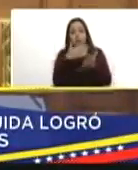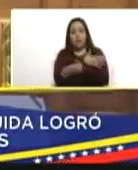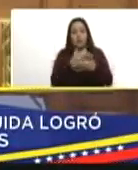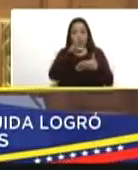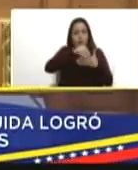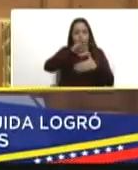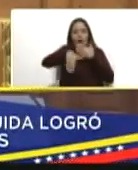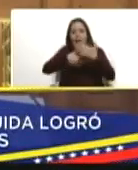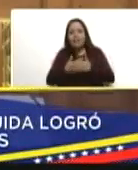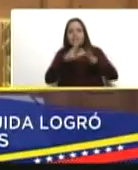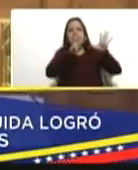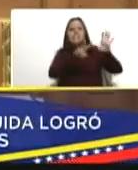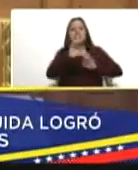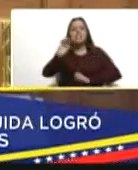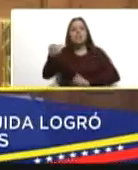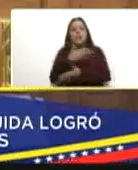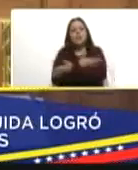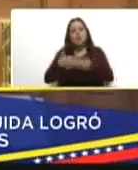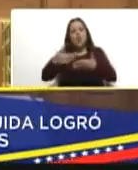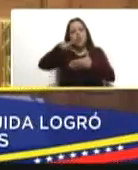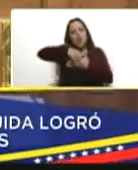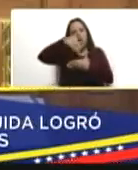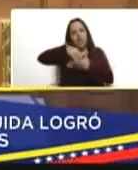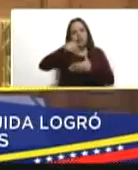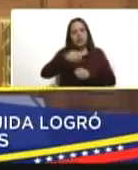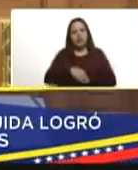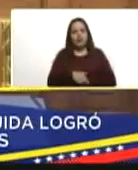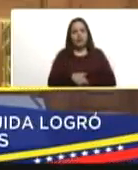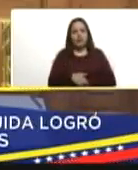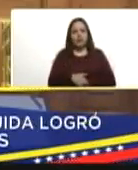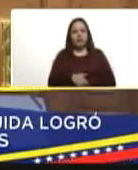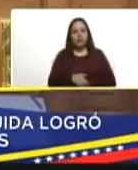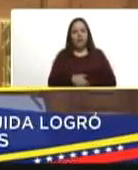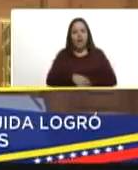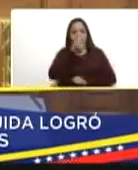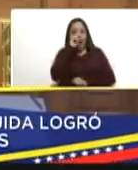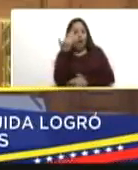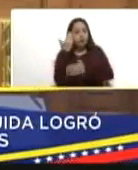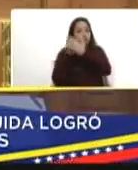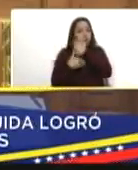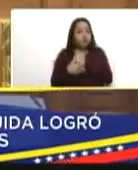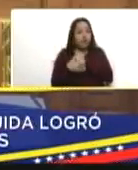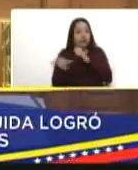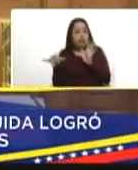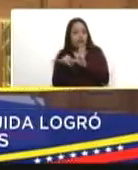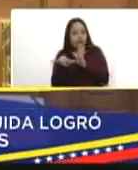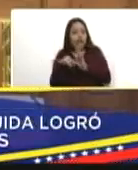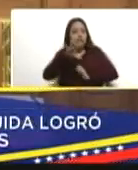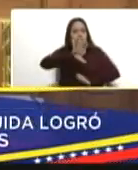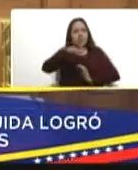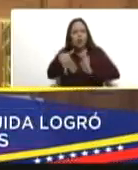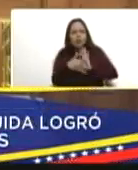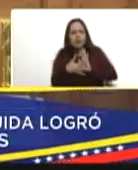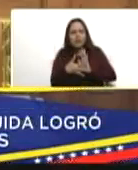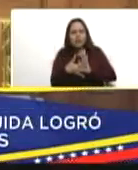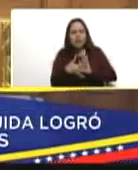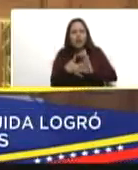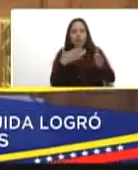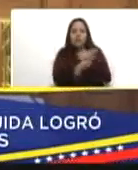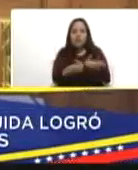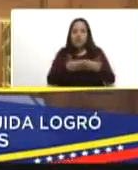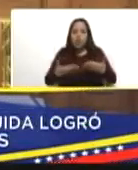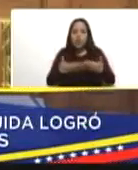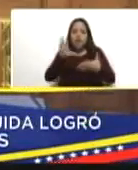700 millones de dó el año pasado llegamos cerca de 5000 millones de